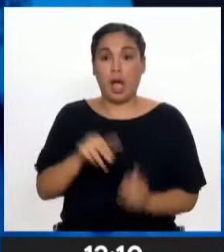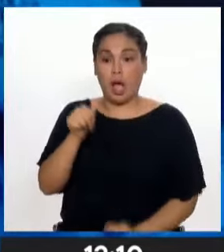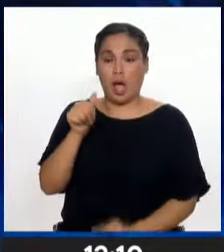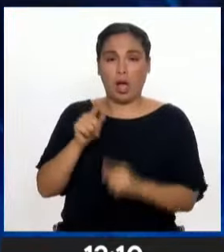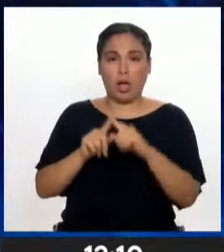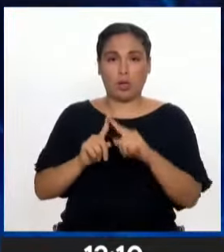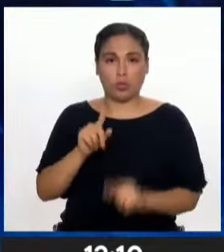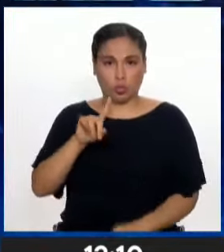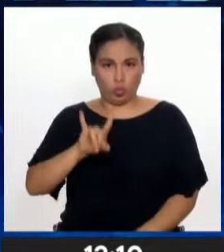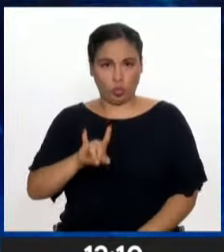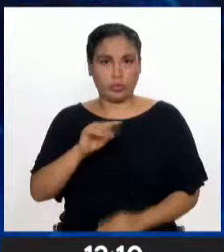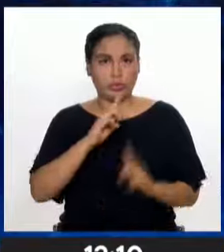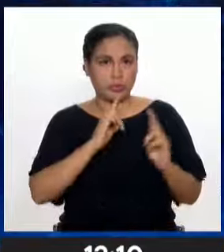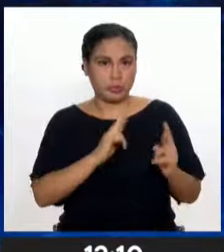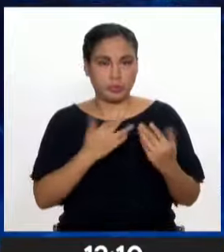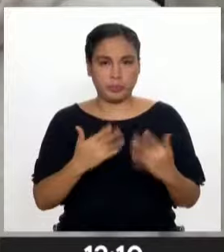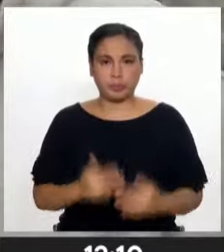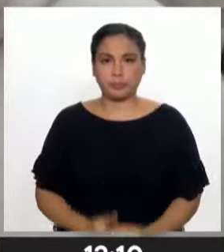ante ello. Vamos a escuchar.